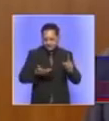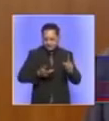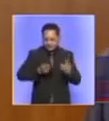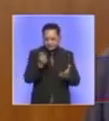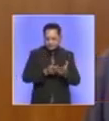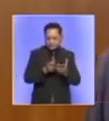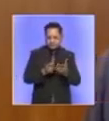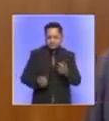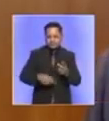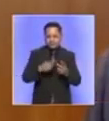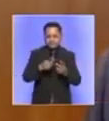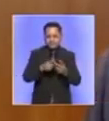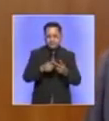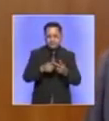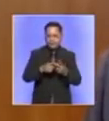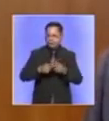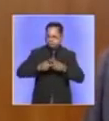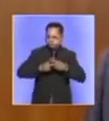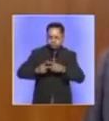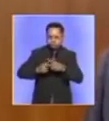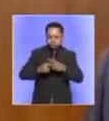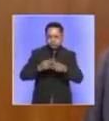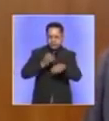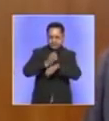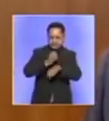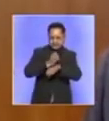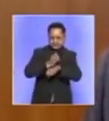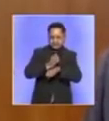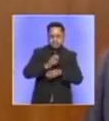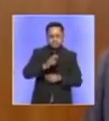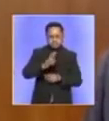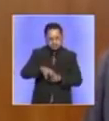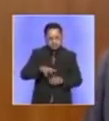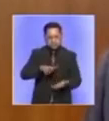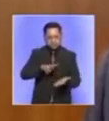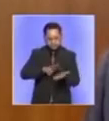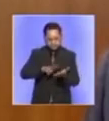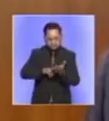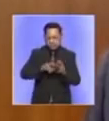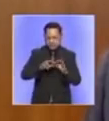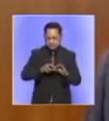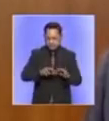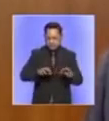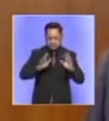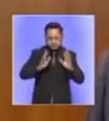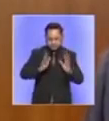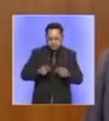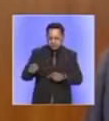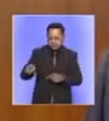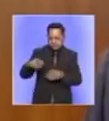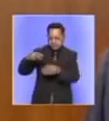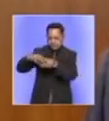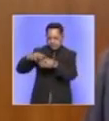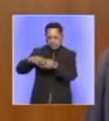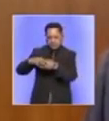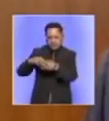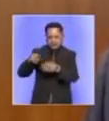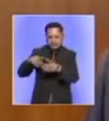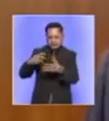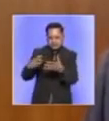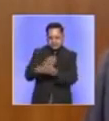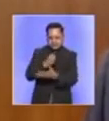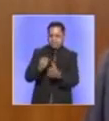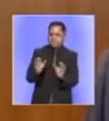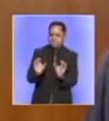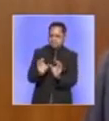Se confirma el cómputo Estatal la elegibilidad y la declaración de validez de la elección así como la entrega